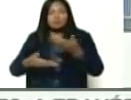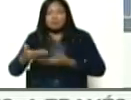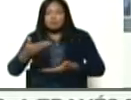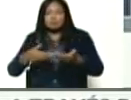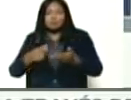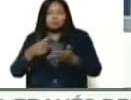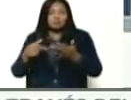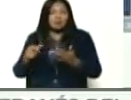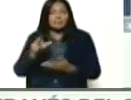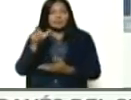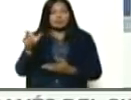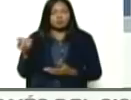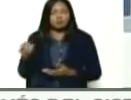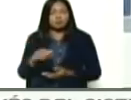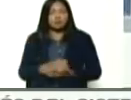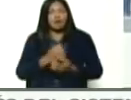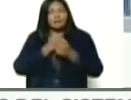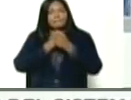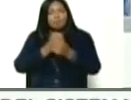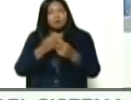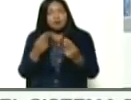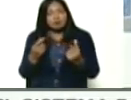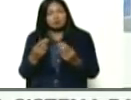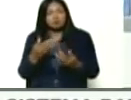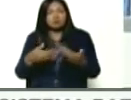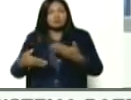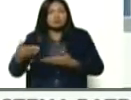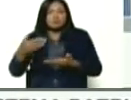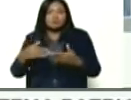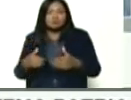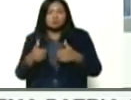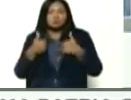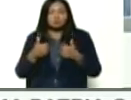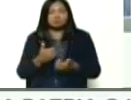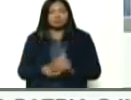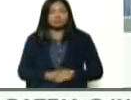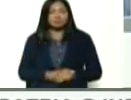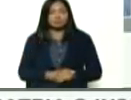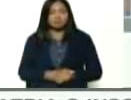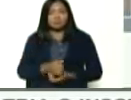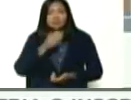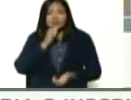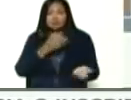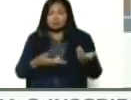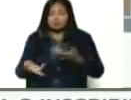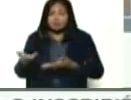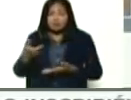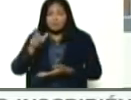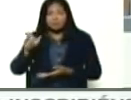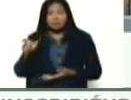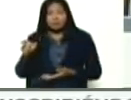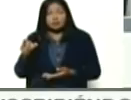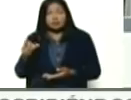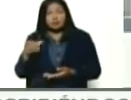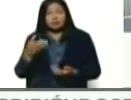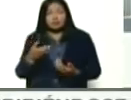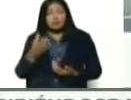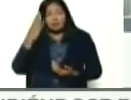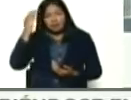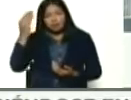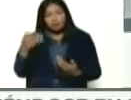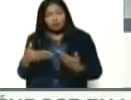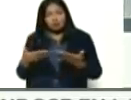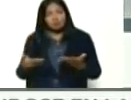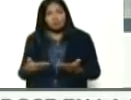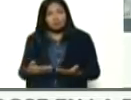amor en acción amor en servicio quien sirve a los demás sirve a dios y se